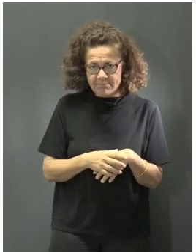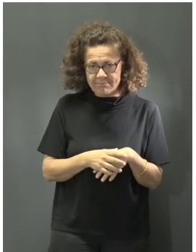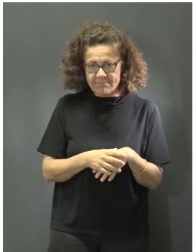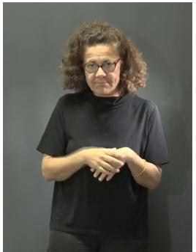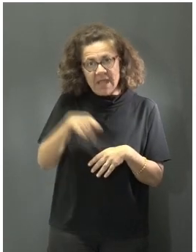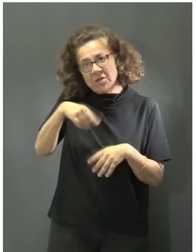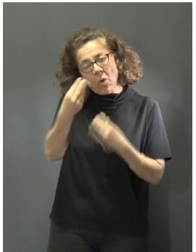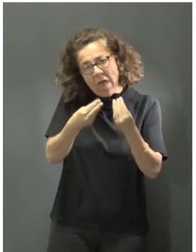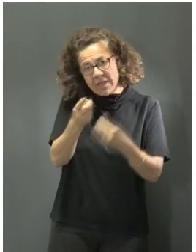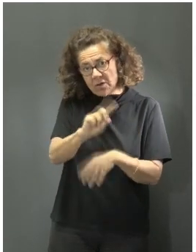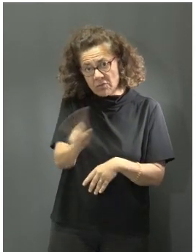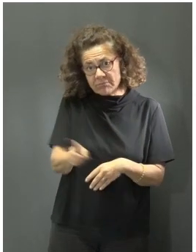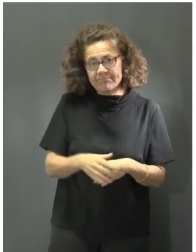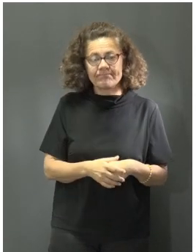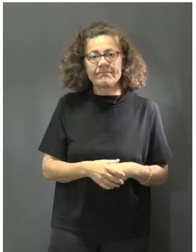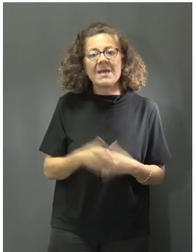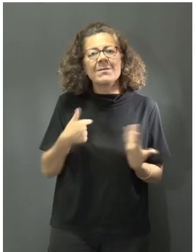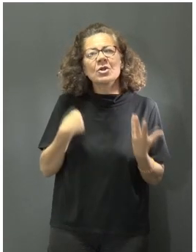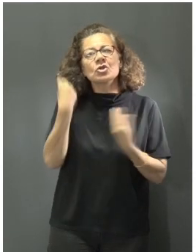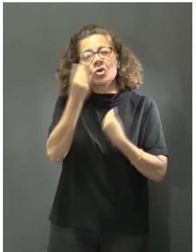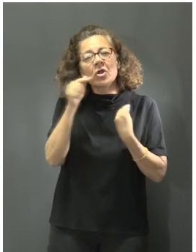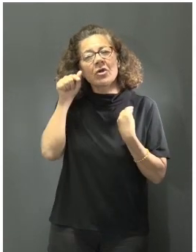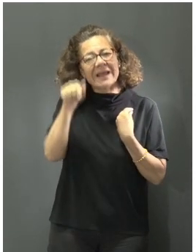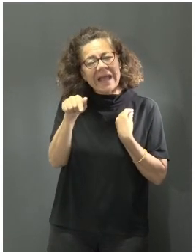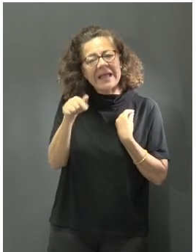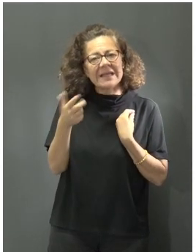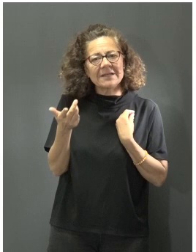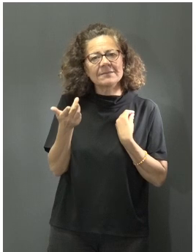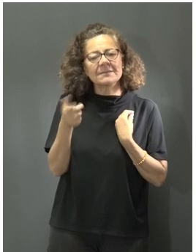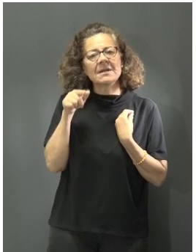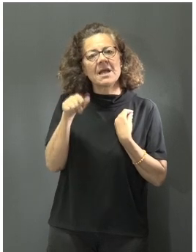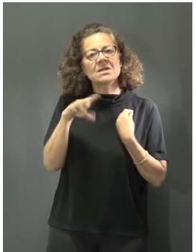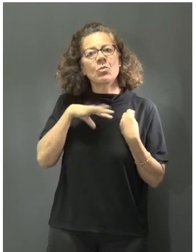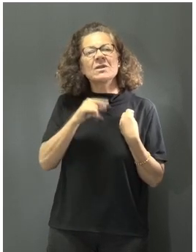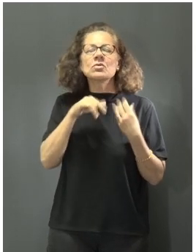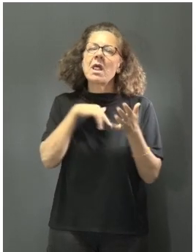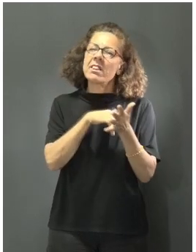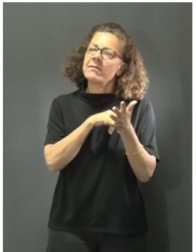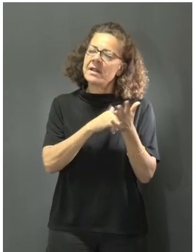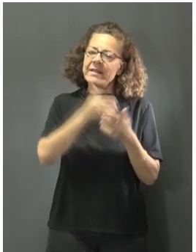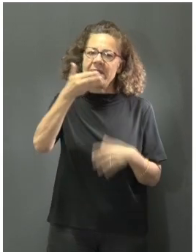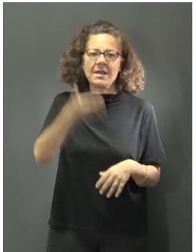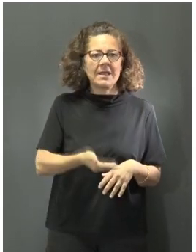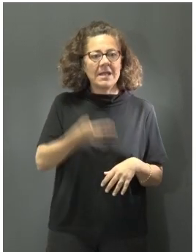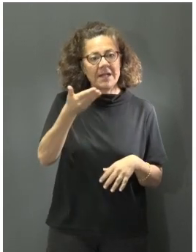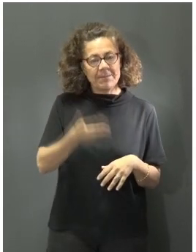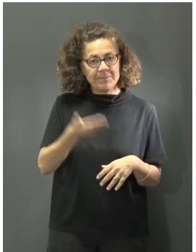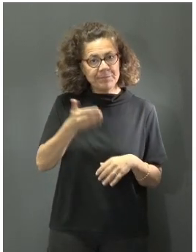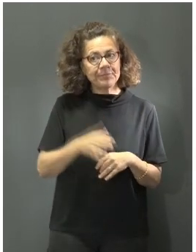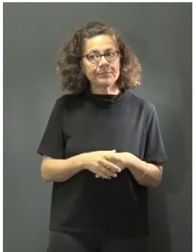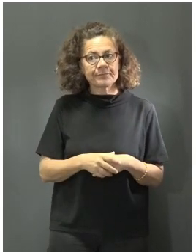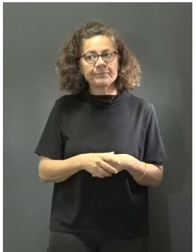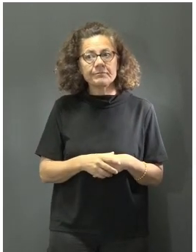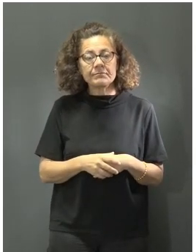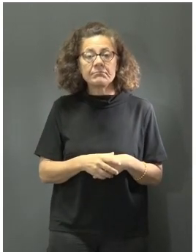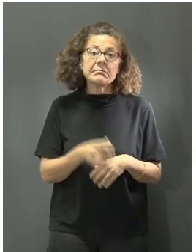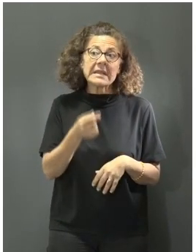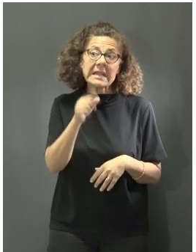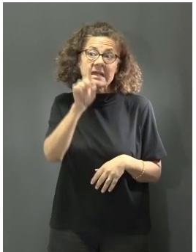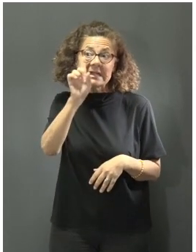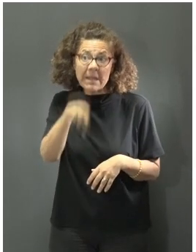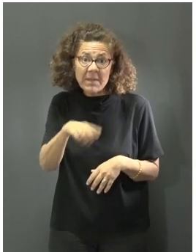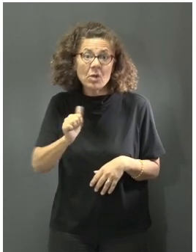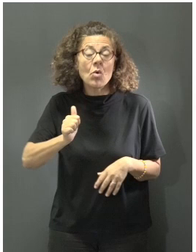lo vamos a hacer, ¿no? Pero creo que en ese sentido esa puede ser una debilidad importante y a la vez